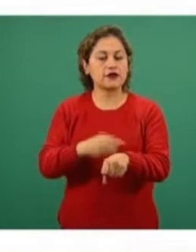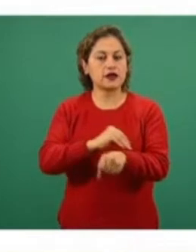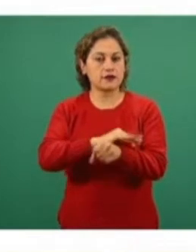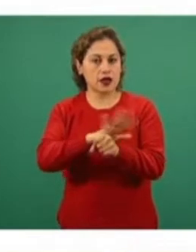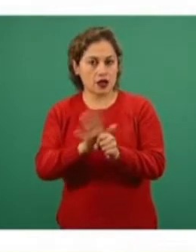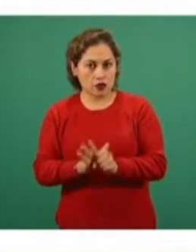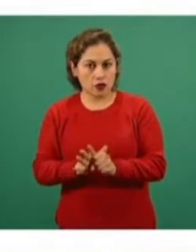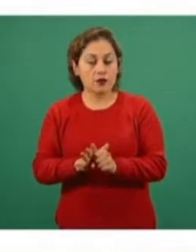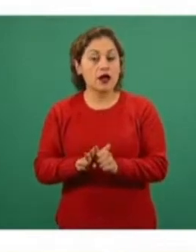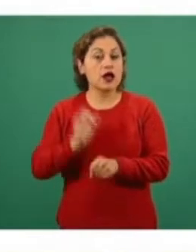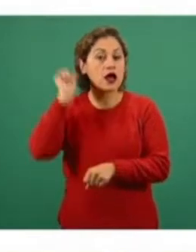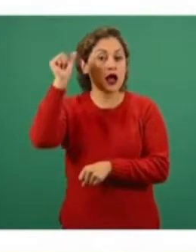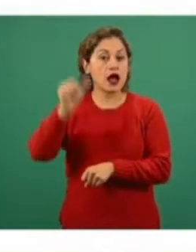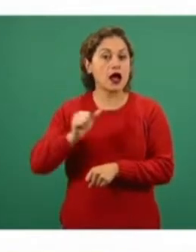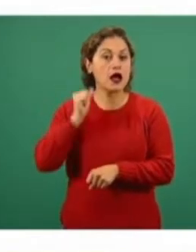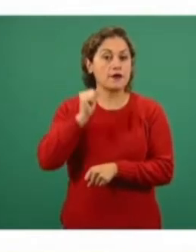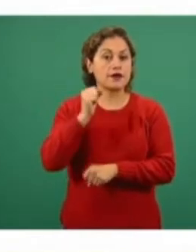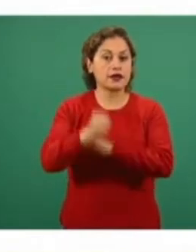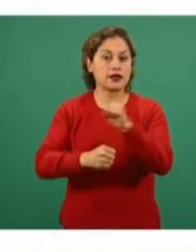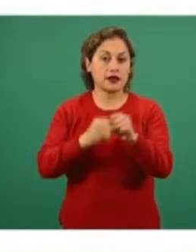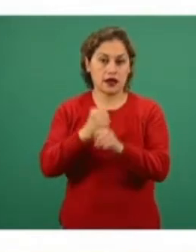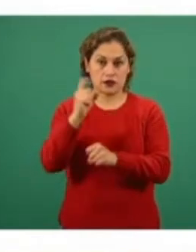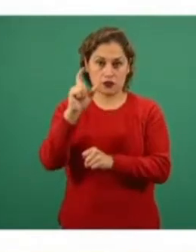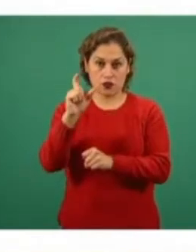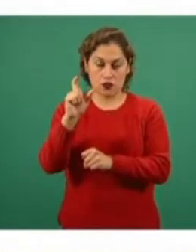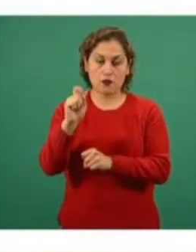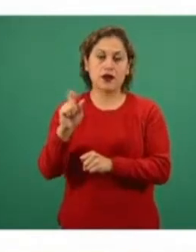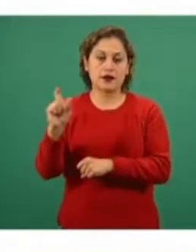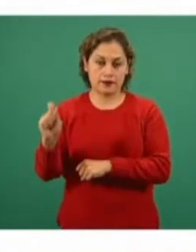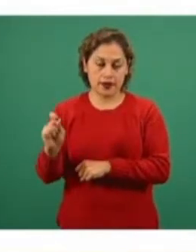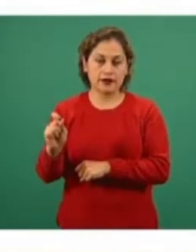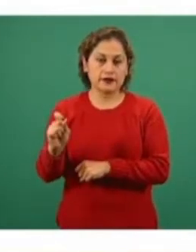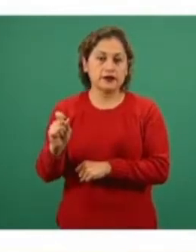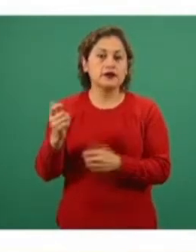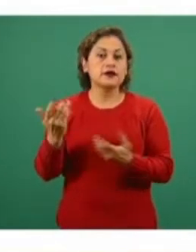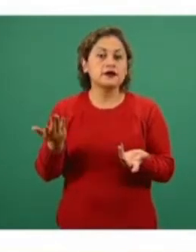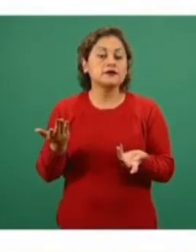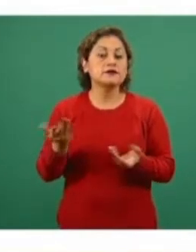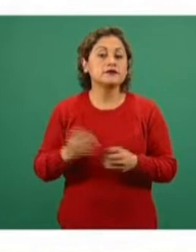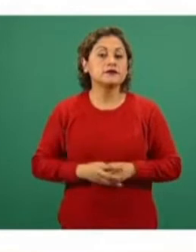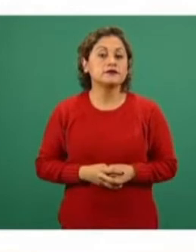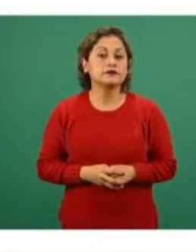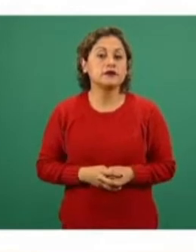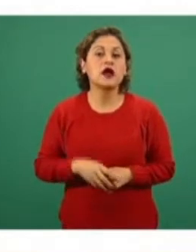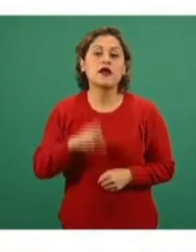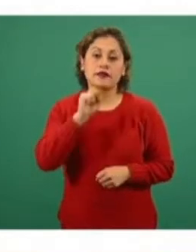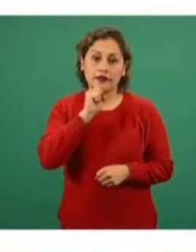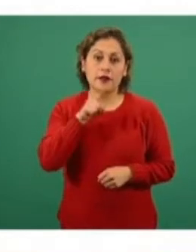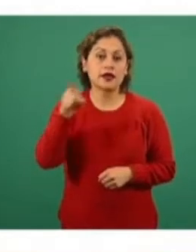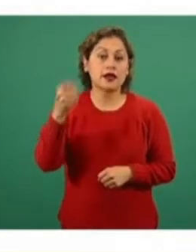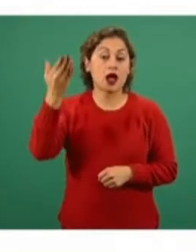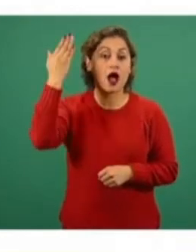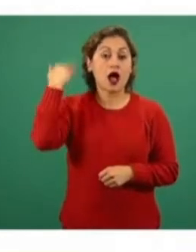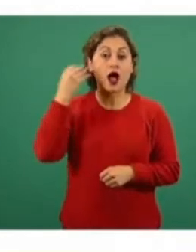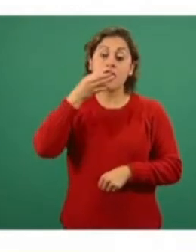COVID-19 en abril del 2020, y había reportado otra infección respiratoria